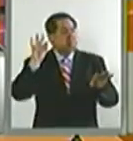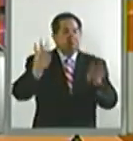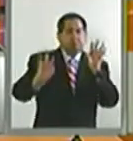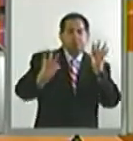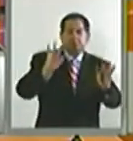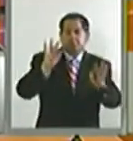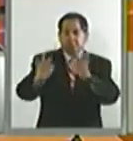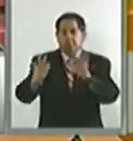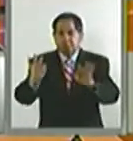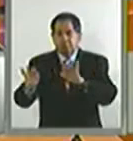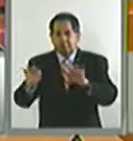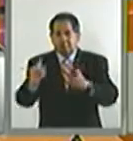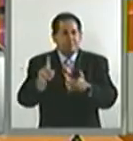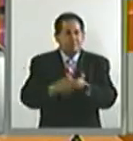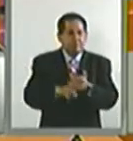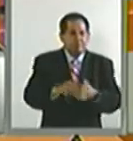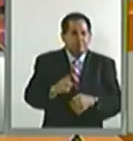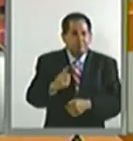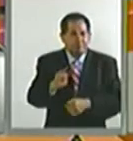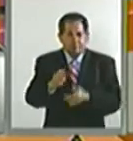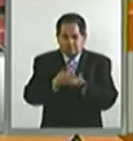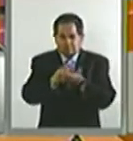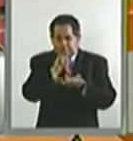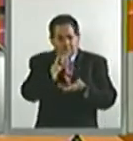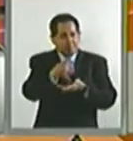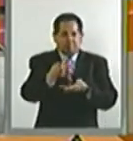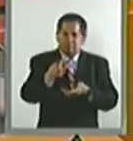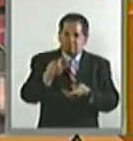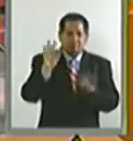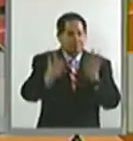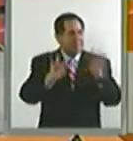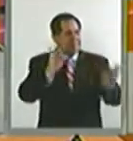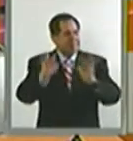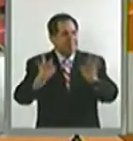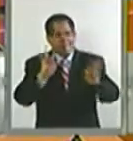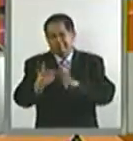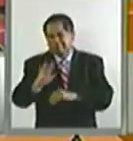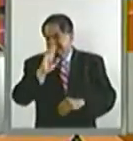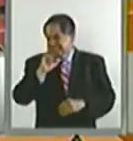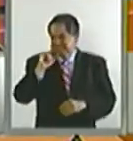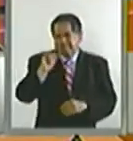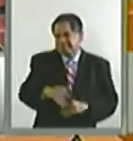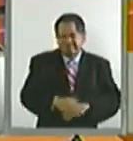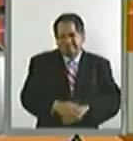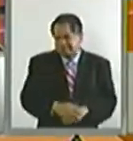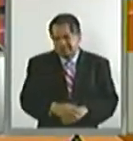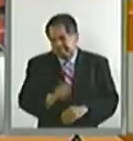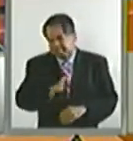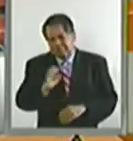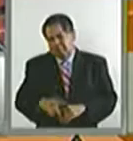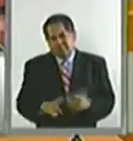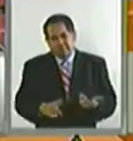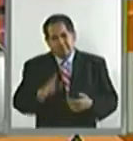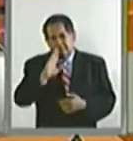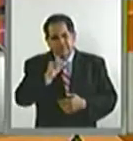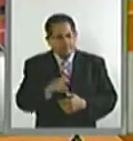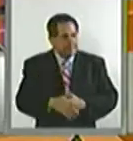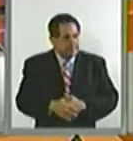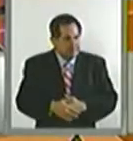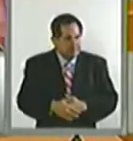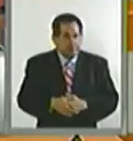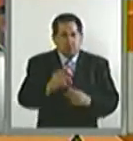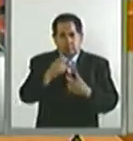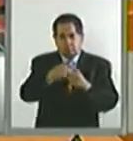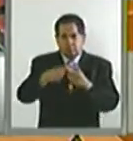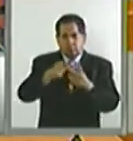entero con 142 caracteres de Twitter. Es preciso acabar con esto, es preciso reducir los discursos de odio por las dos